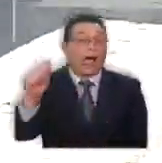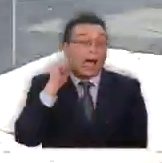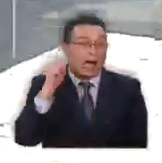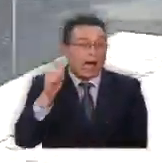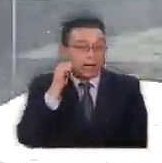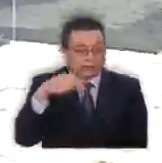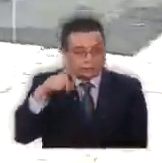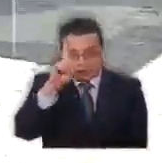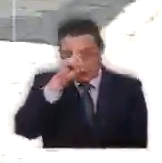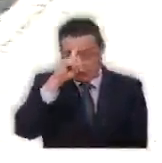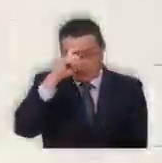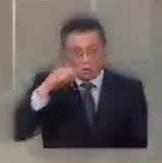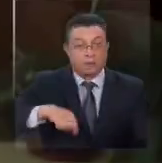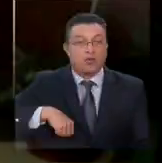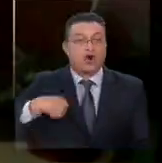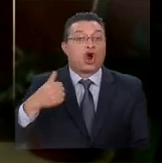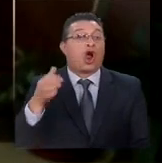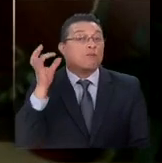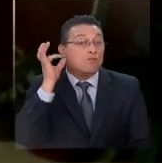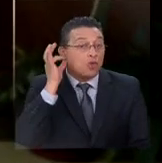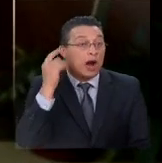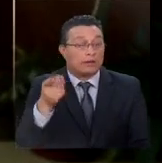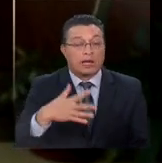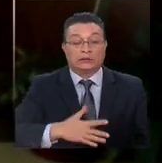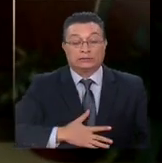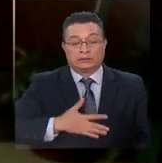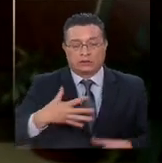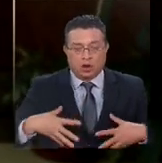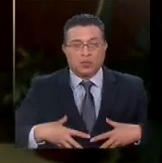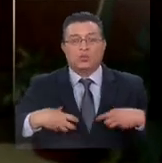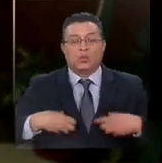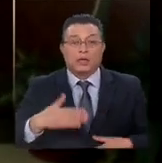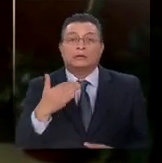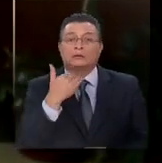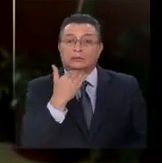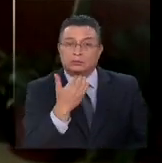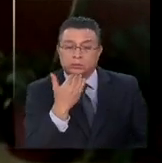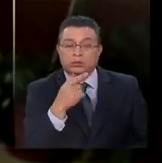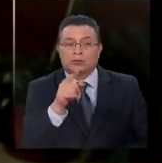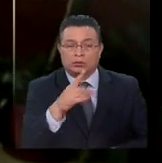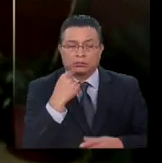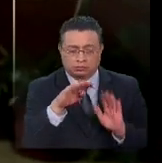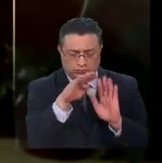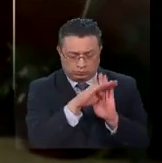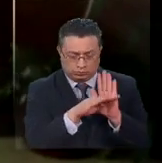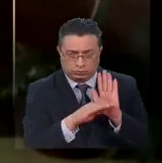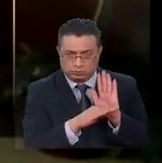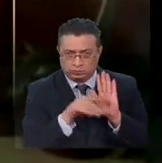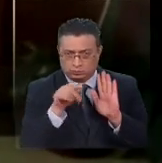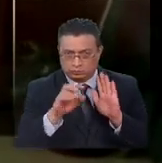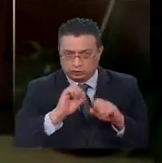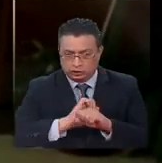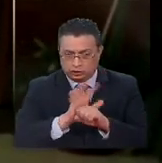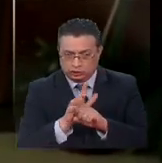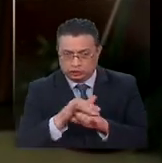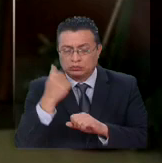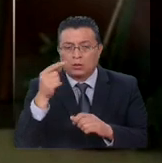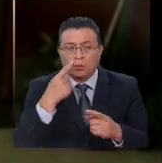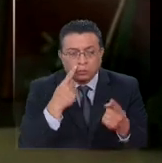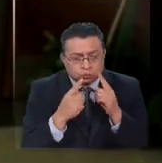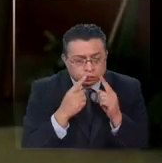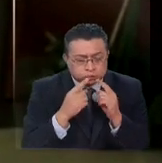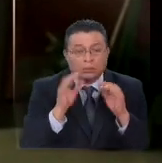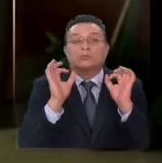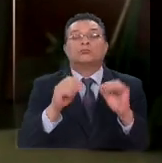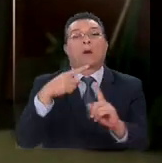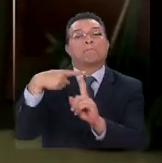nuestro recinto, una mujer joven con sintomatología respiratoria leve, a la cual se le activa el protocolo COVID, resultando su examen